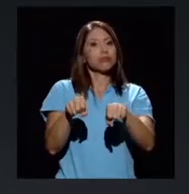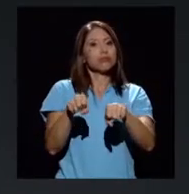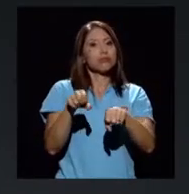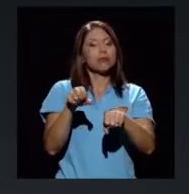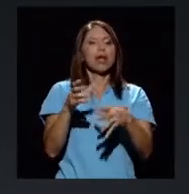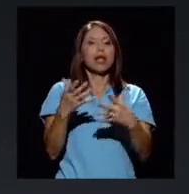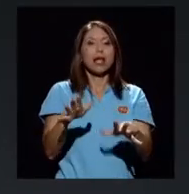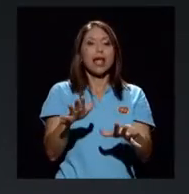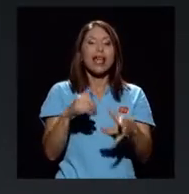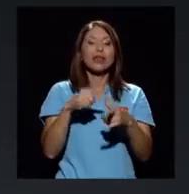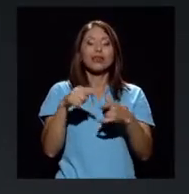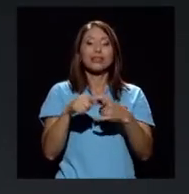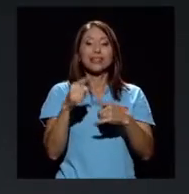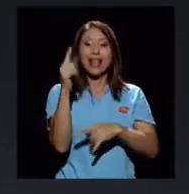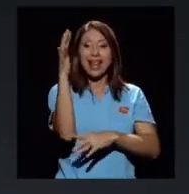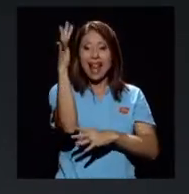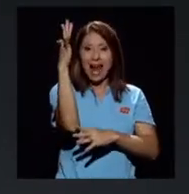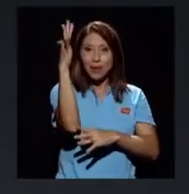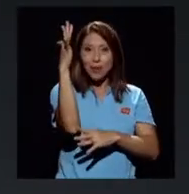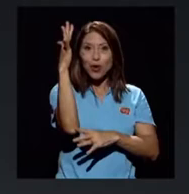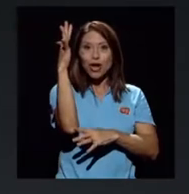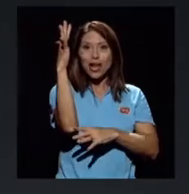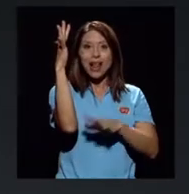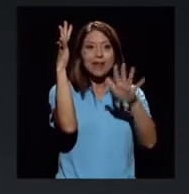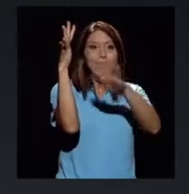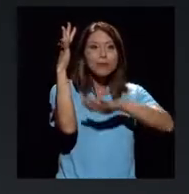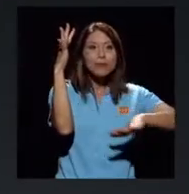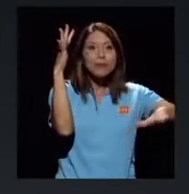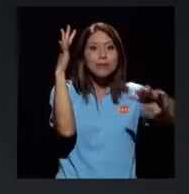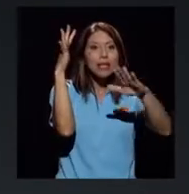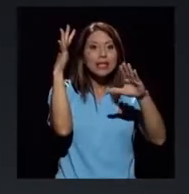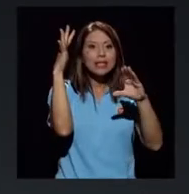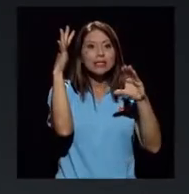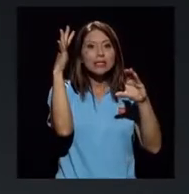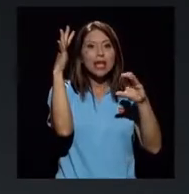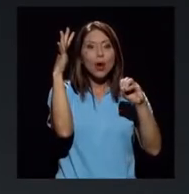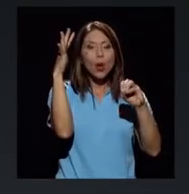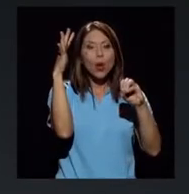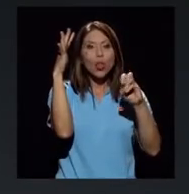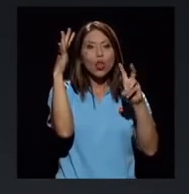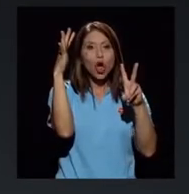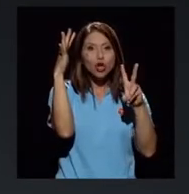árbol convierte el CO2 que está en el aire, lo convierte en tronco, para decirlo